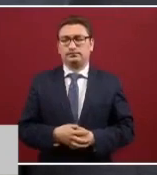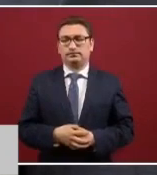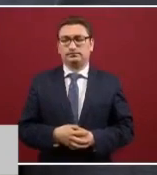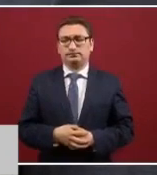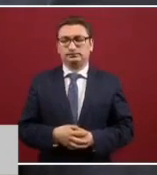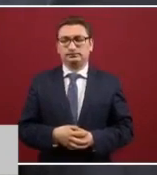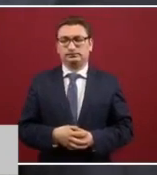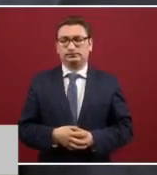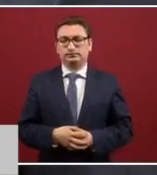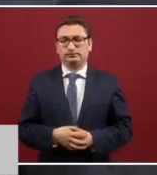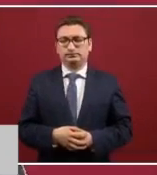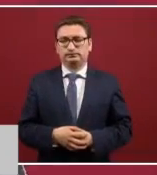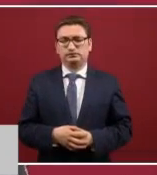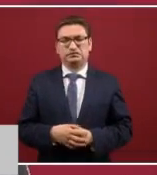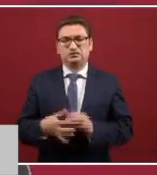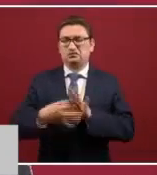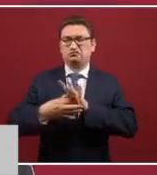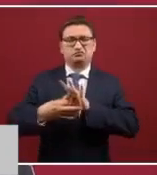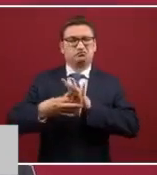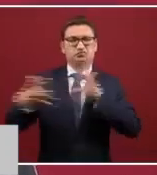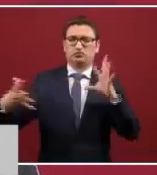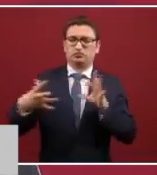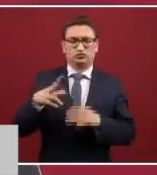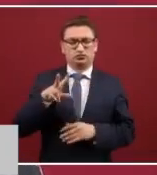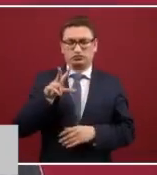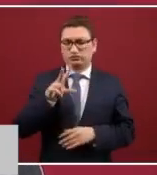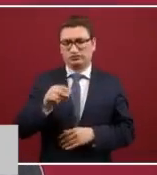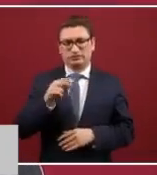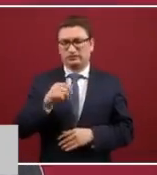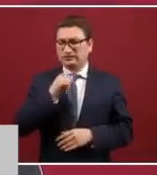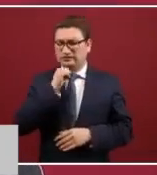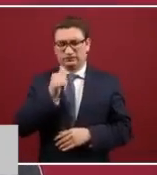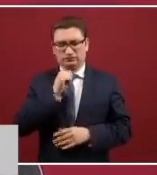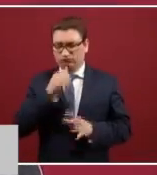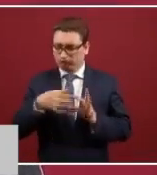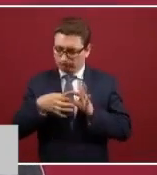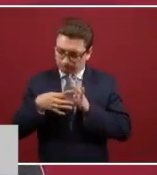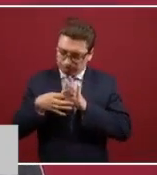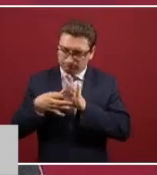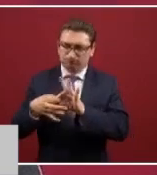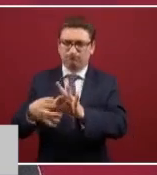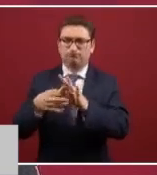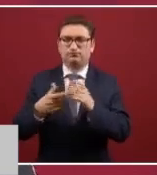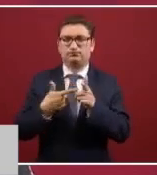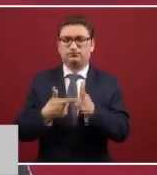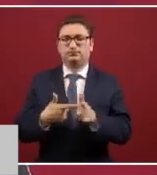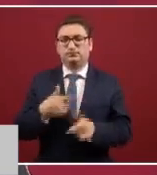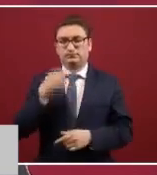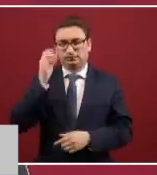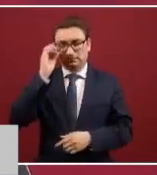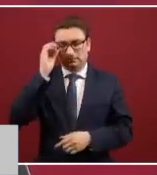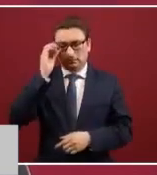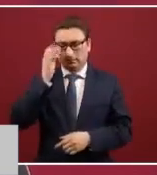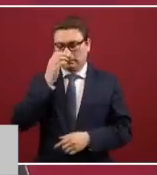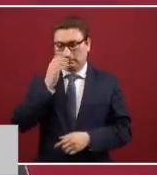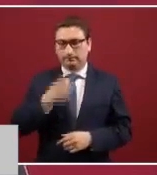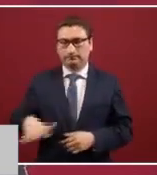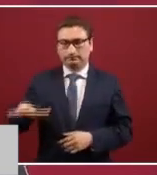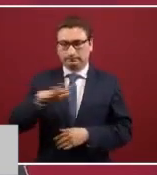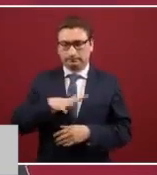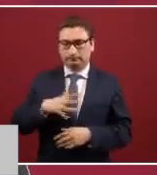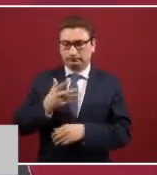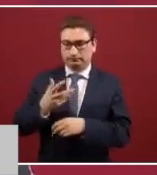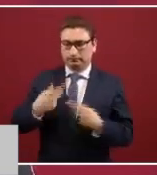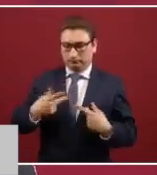nada, nada, nada separe la sagrada amistad con el pueblo